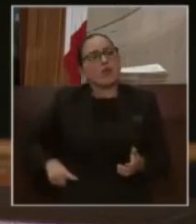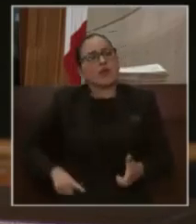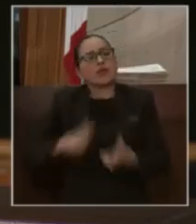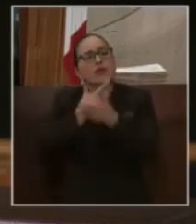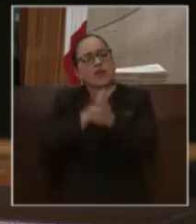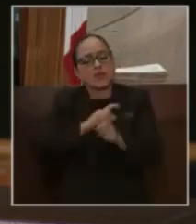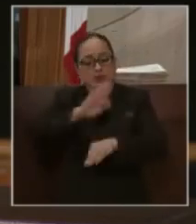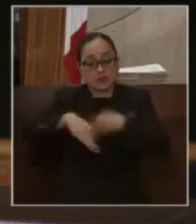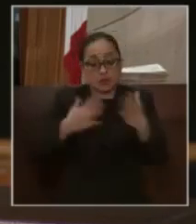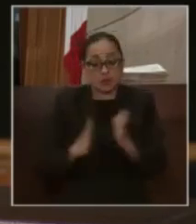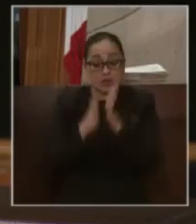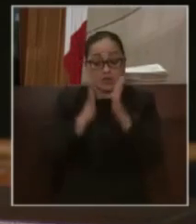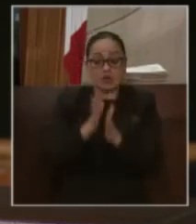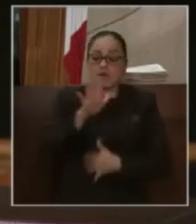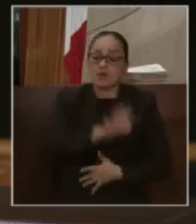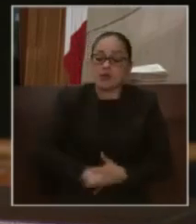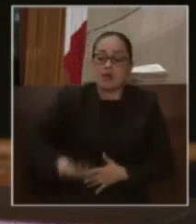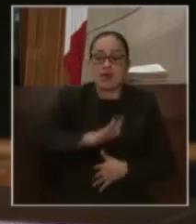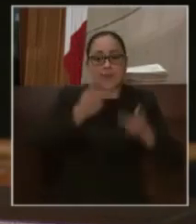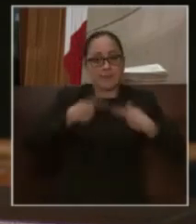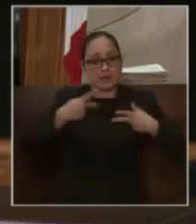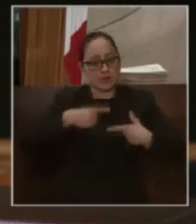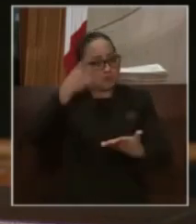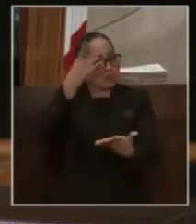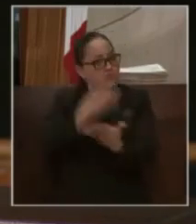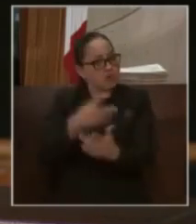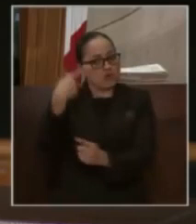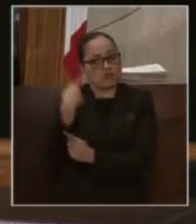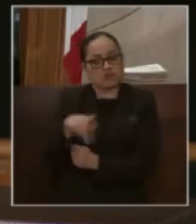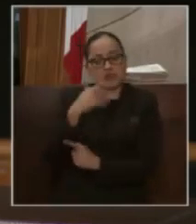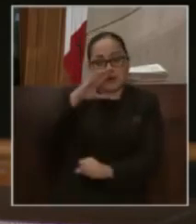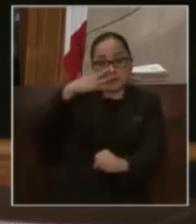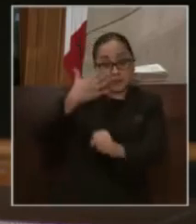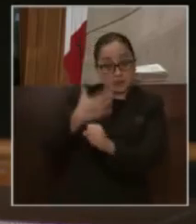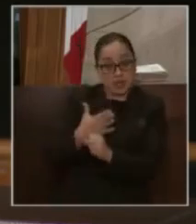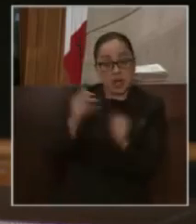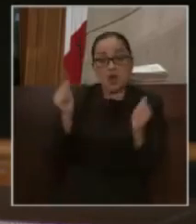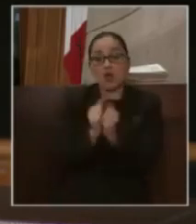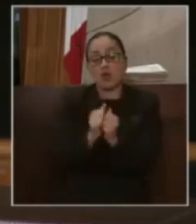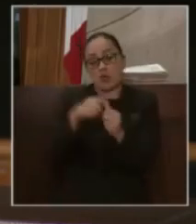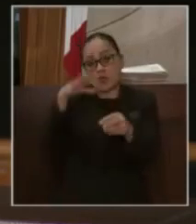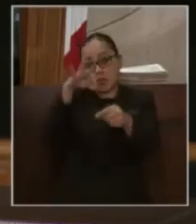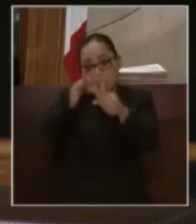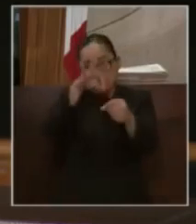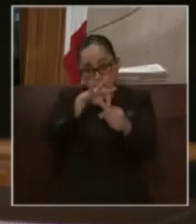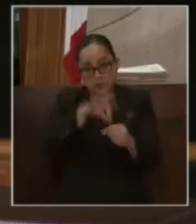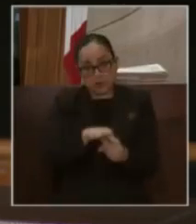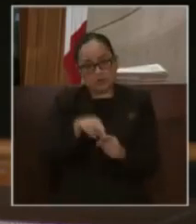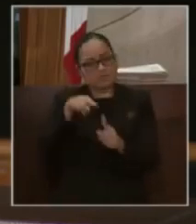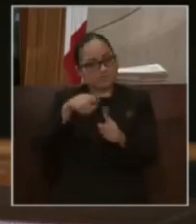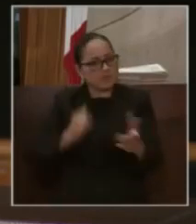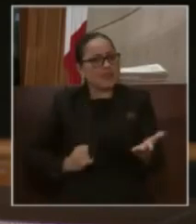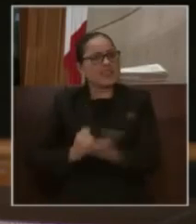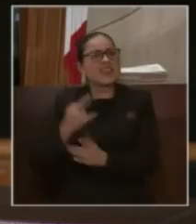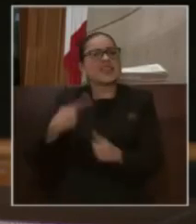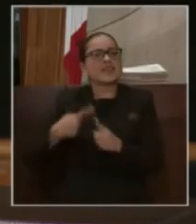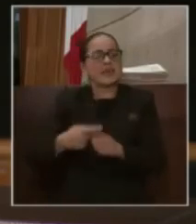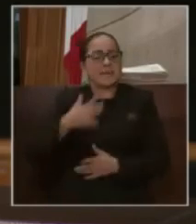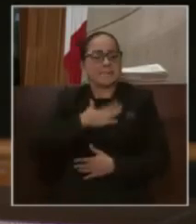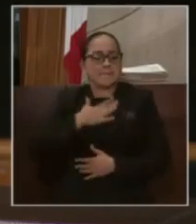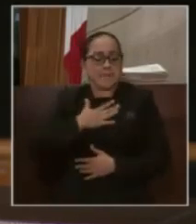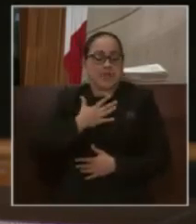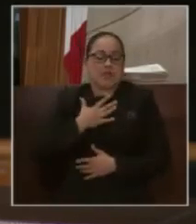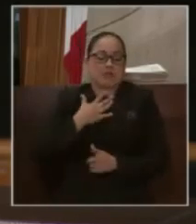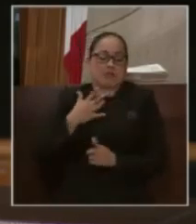es la ciudadanía y únicamente la ciudadanía la que, a través de su voto, define a sus